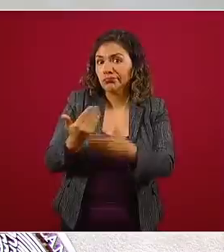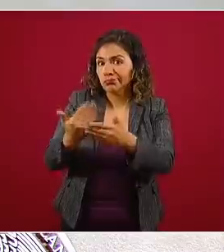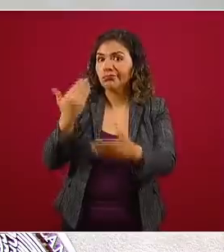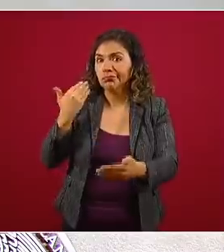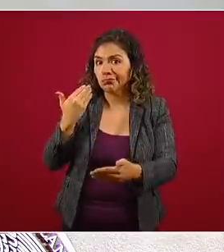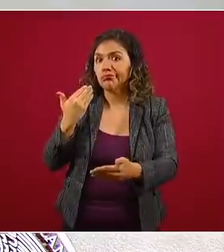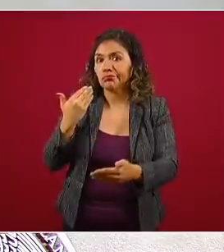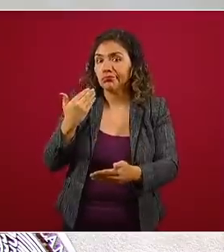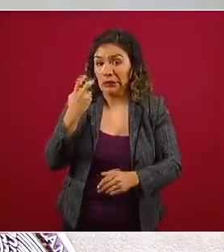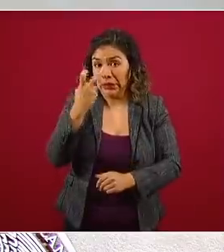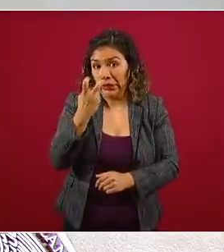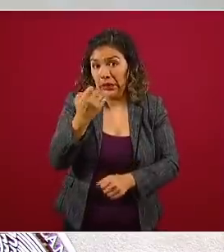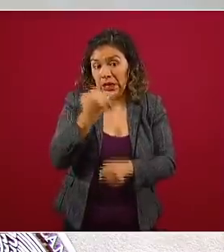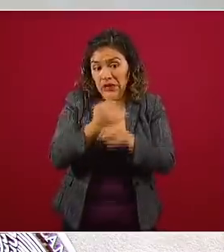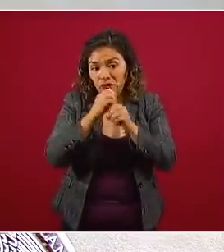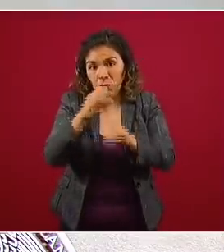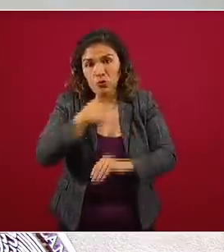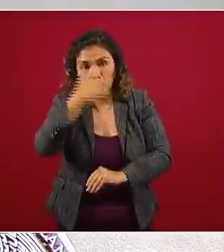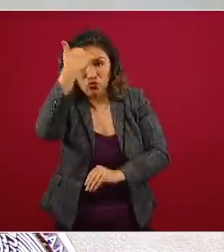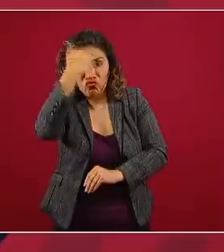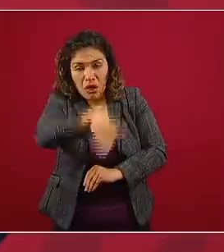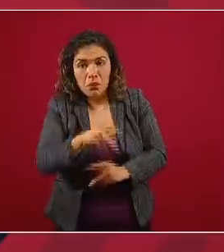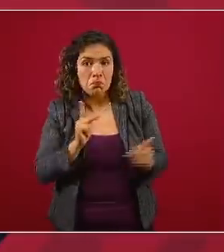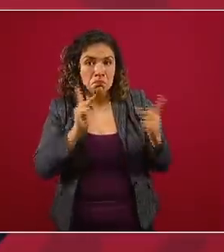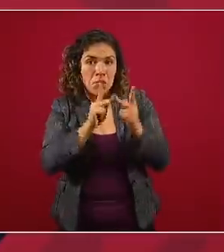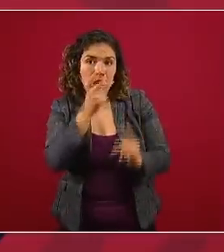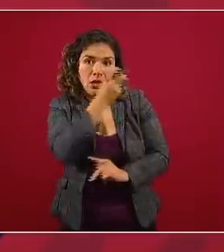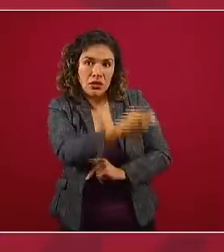esa es la información que yo tengo